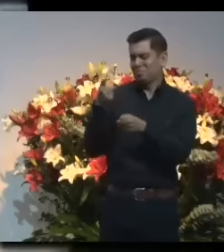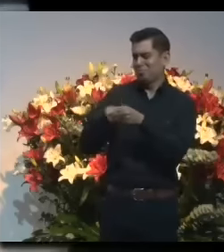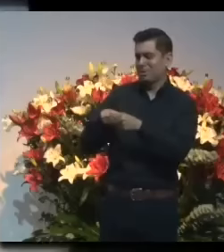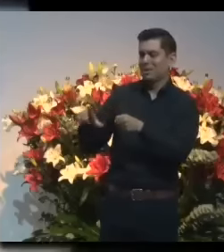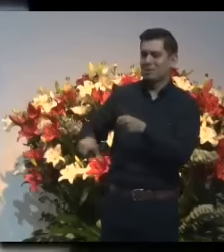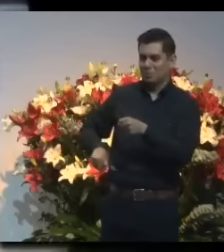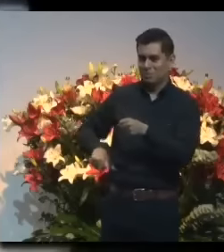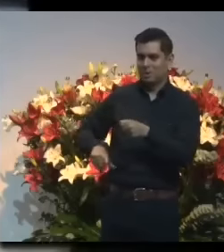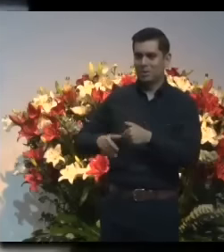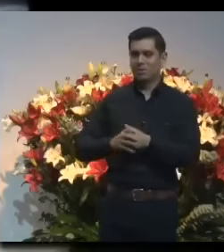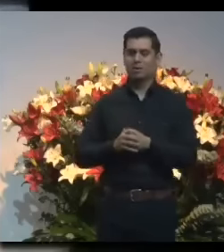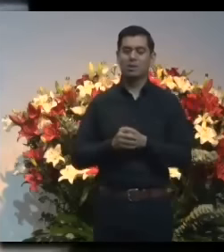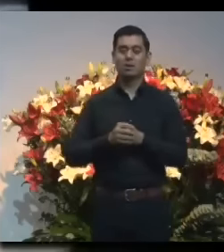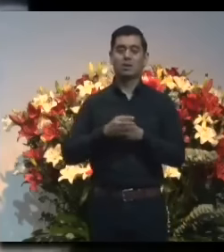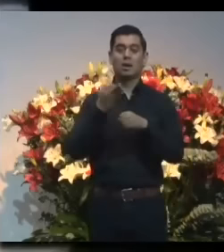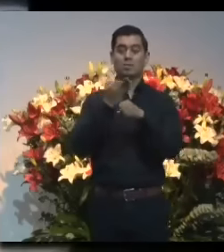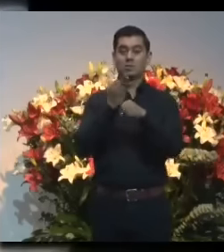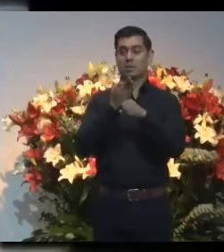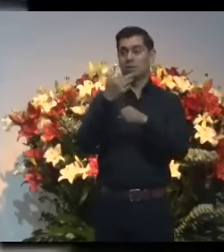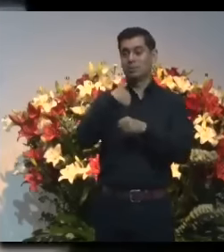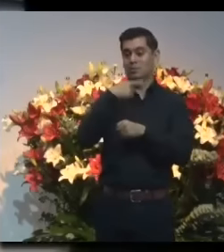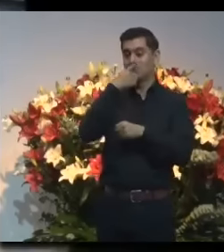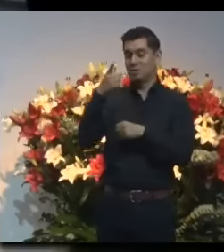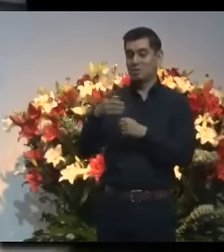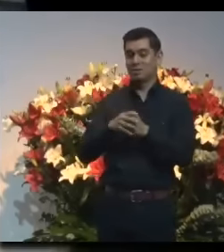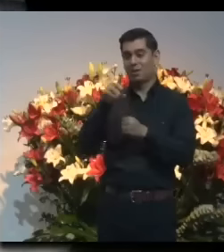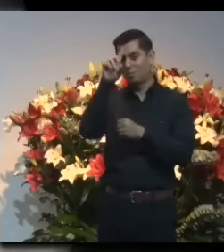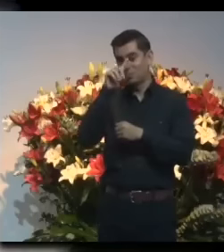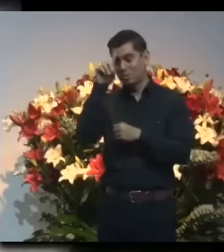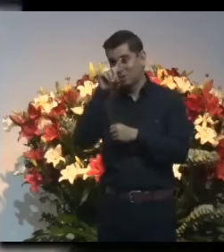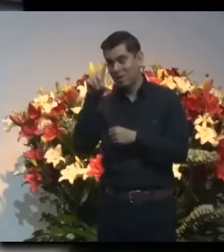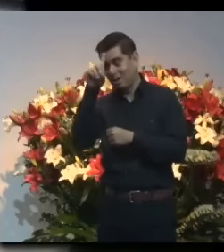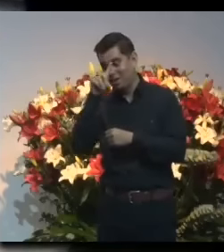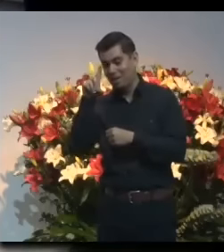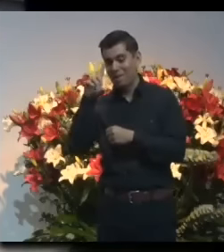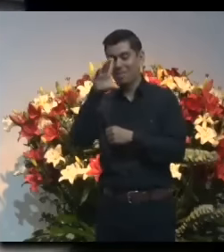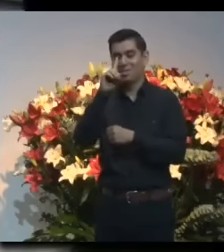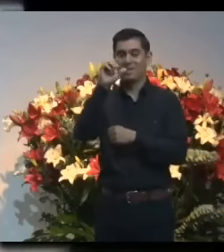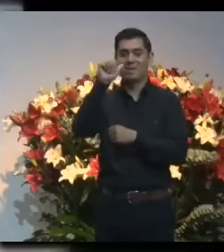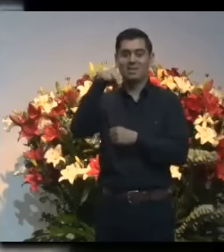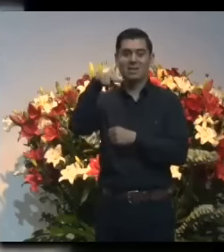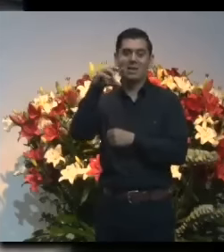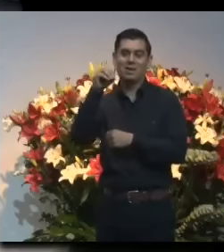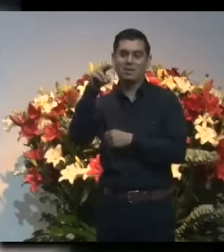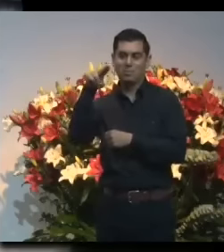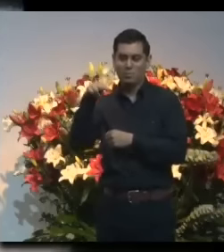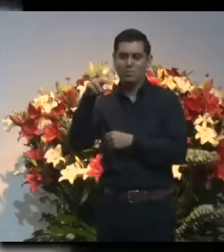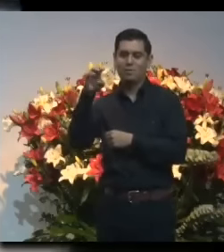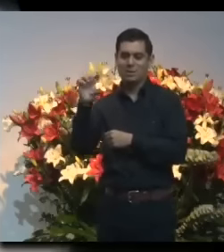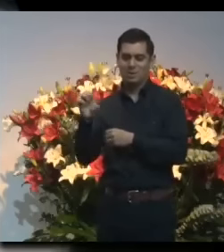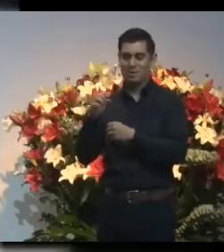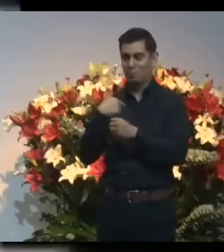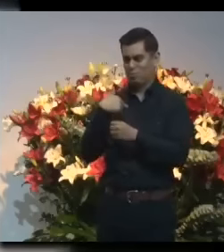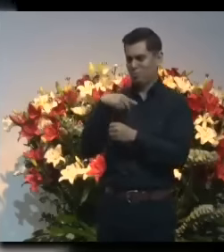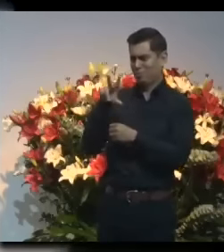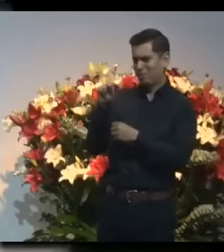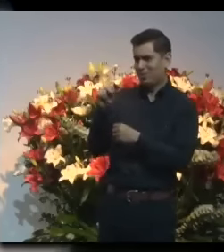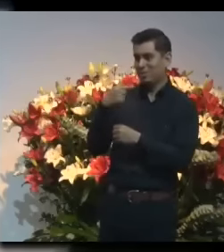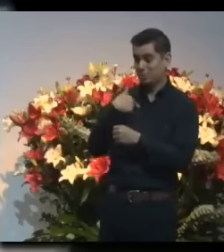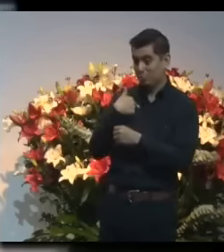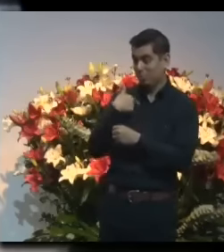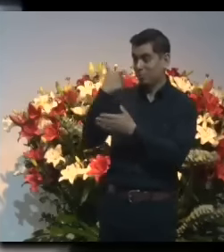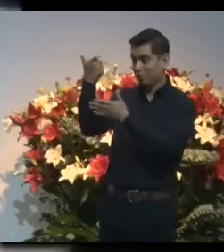que decían que yo era consejera de Danone, falso. Yo no soy consejera de Danone. Bajé un financiamiento de